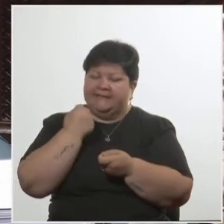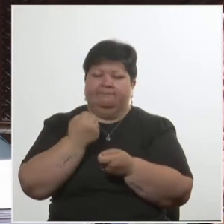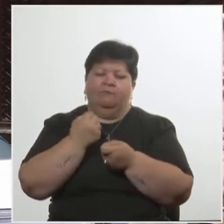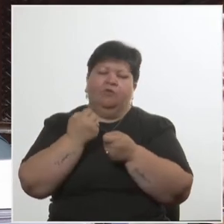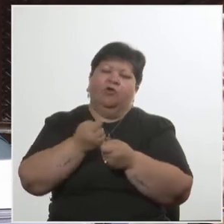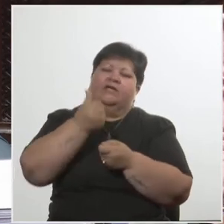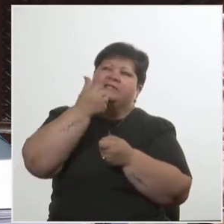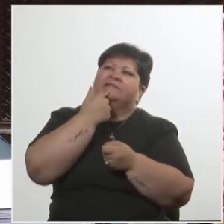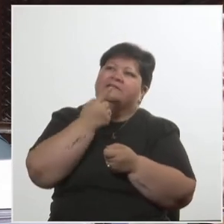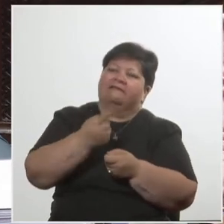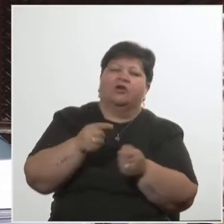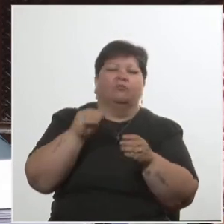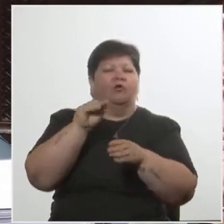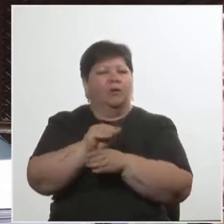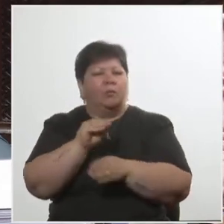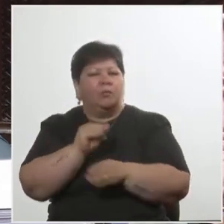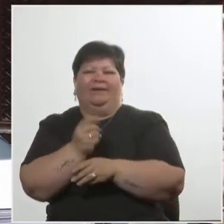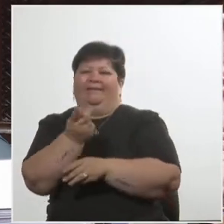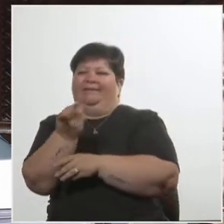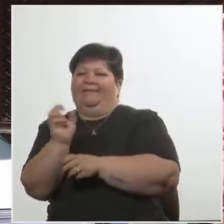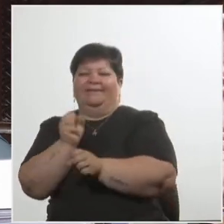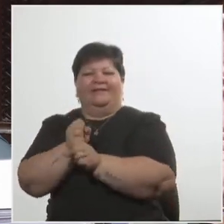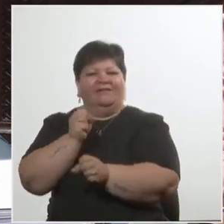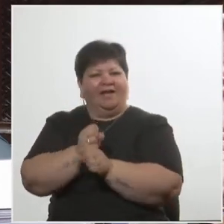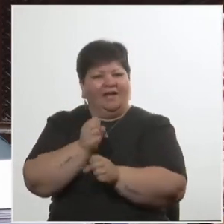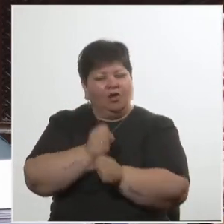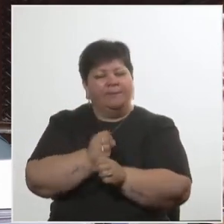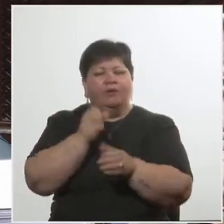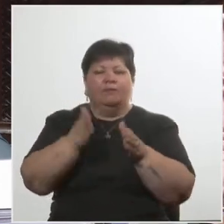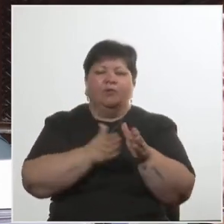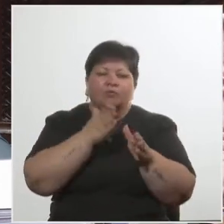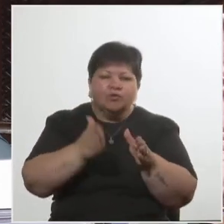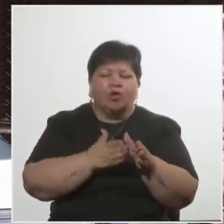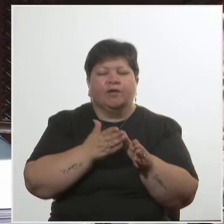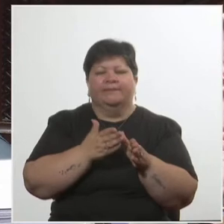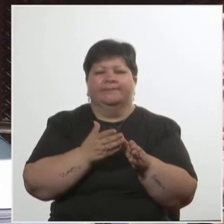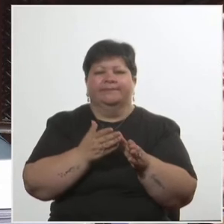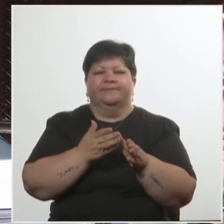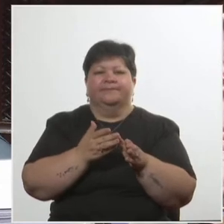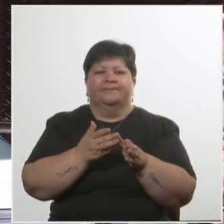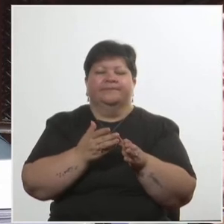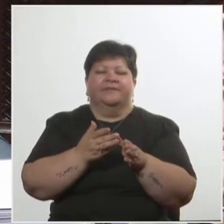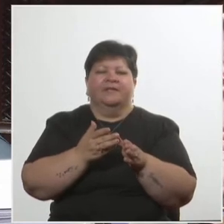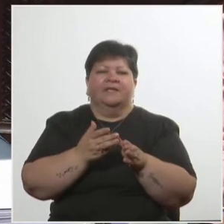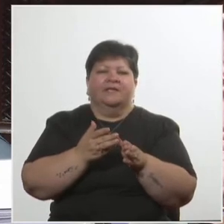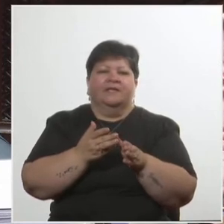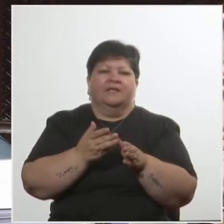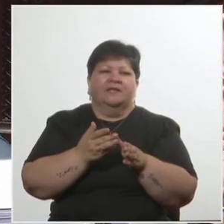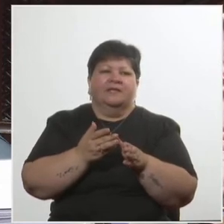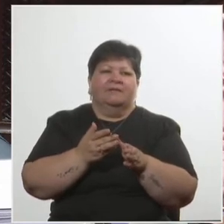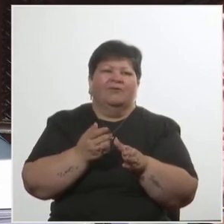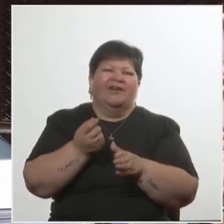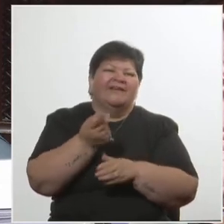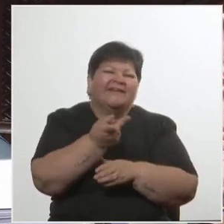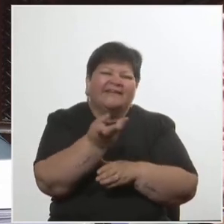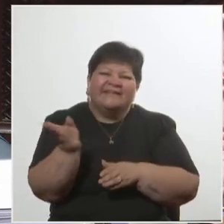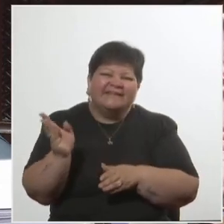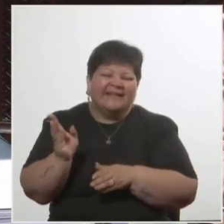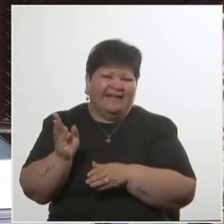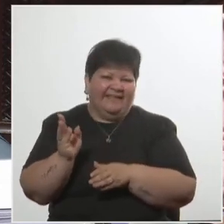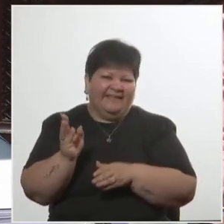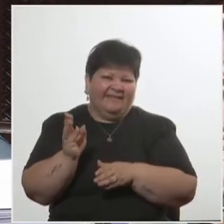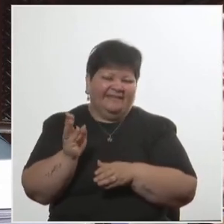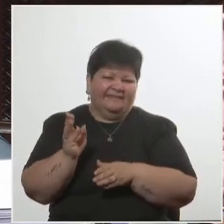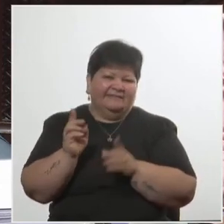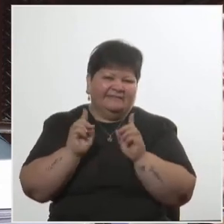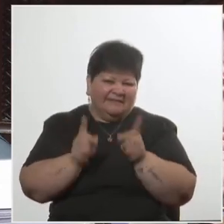recién por la cultura por la cantidad de trabajadores trabajadoras por los productores por la enorme este de cantidad del punto de vista